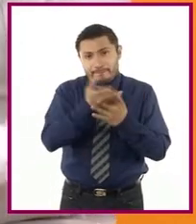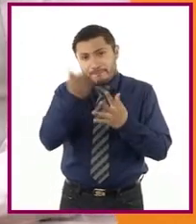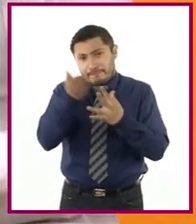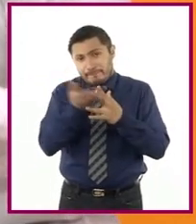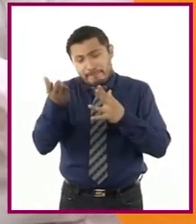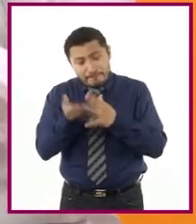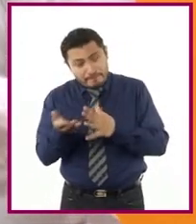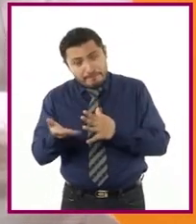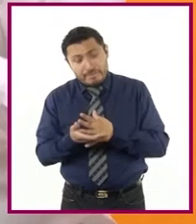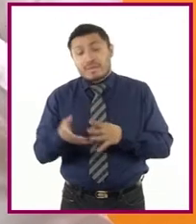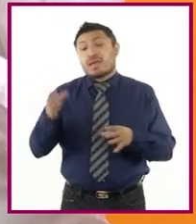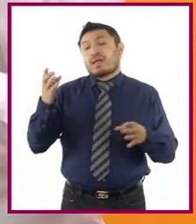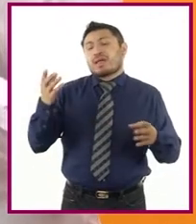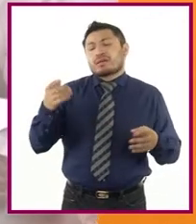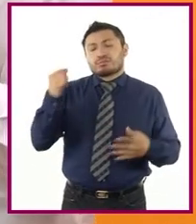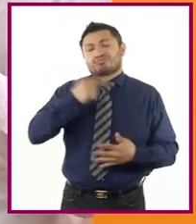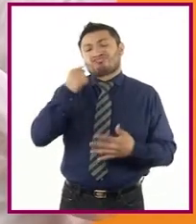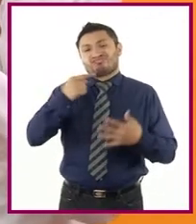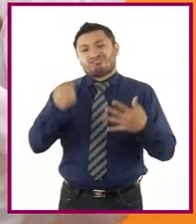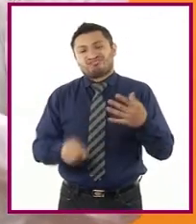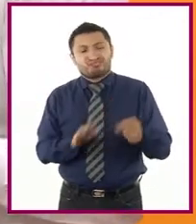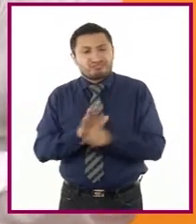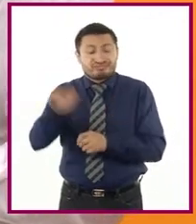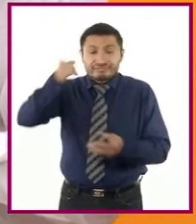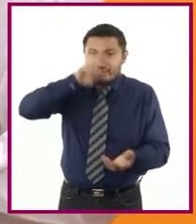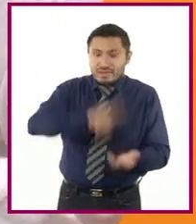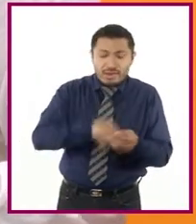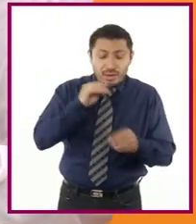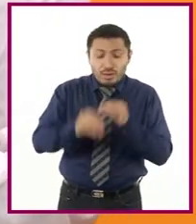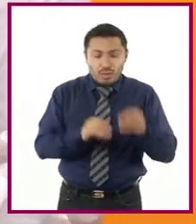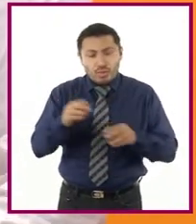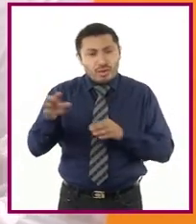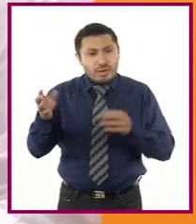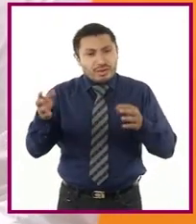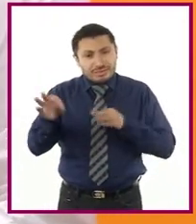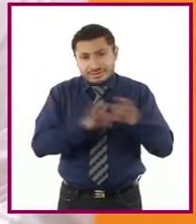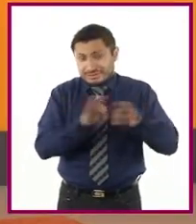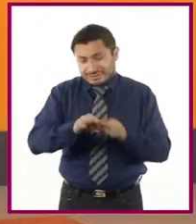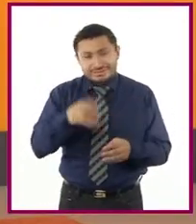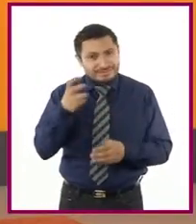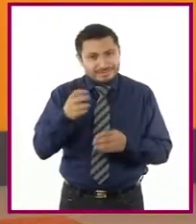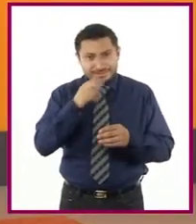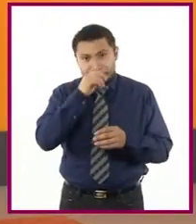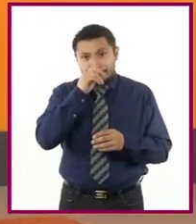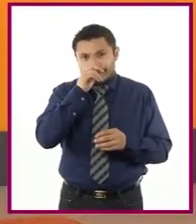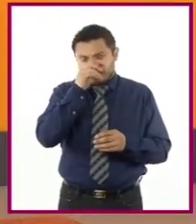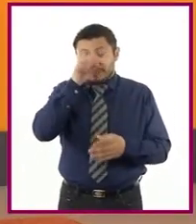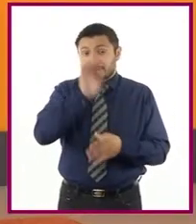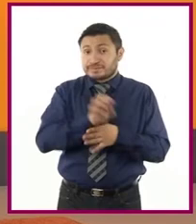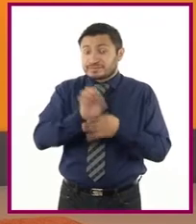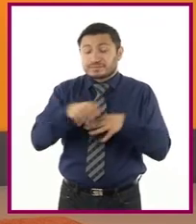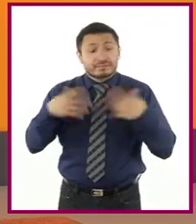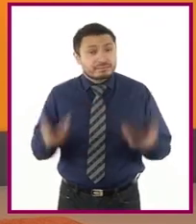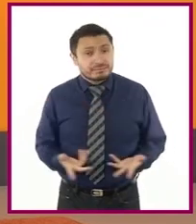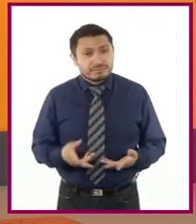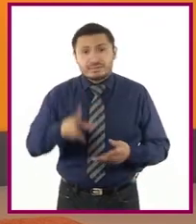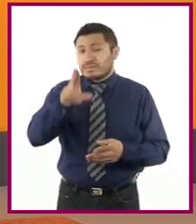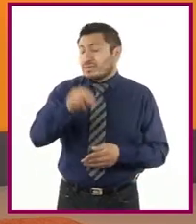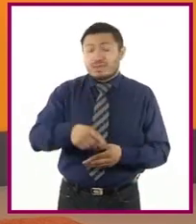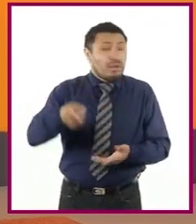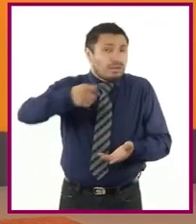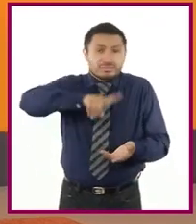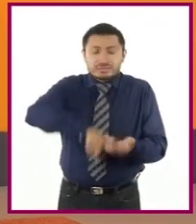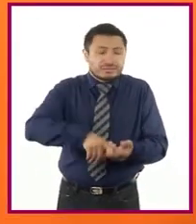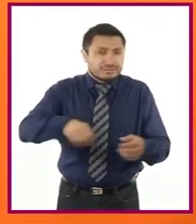los elementos que constituyen el proceso de elaboración del producto. Por lo tanto, no se incluyen